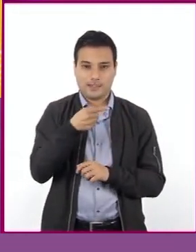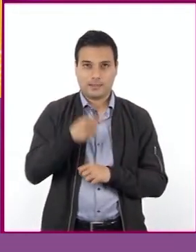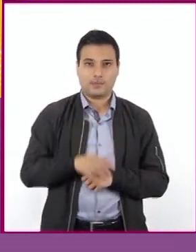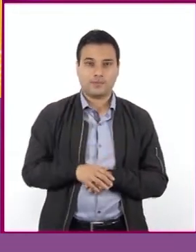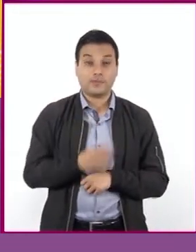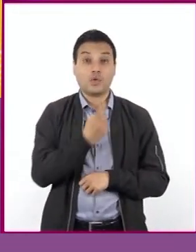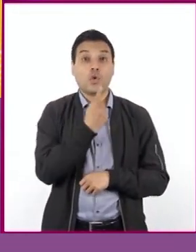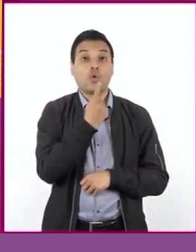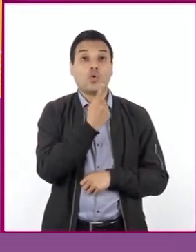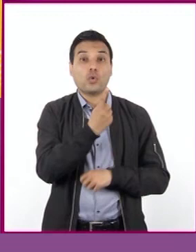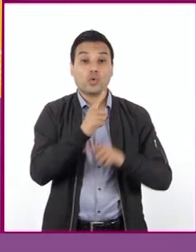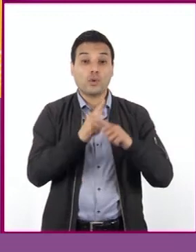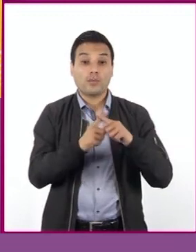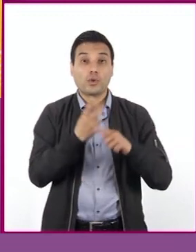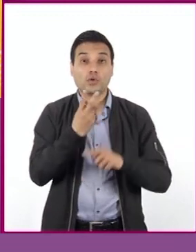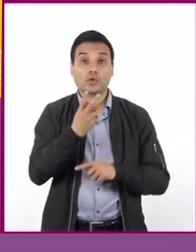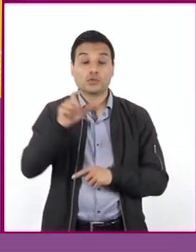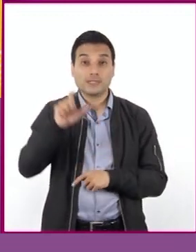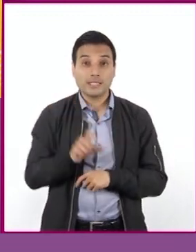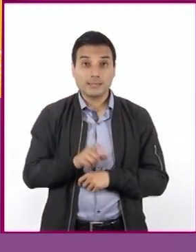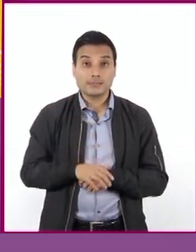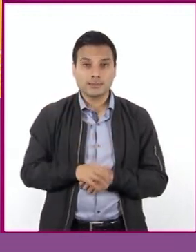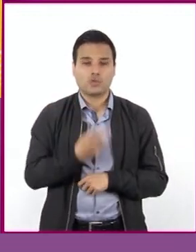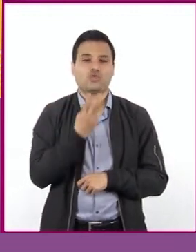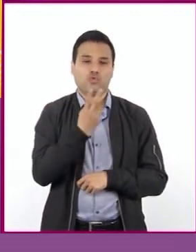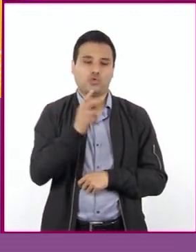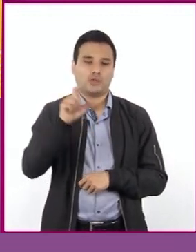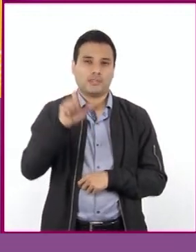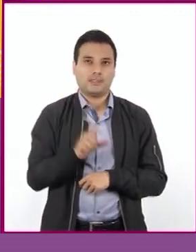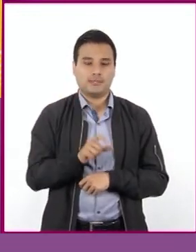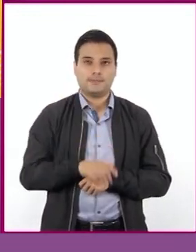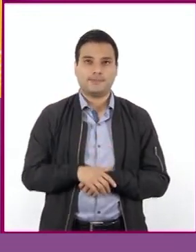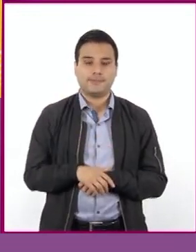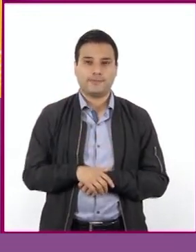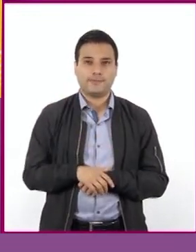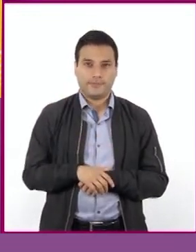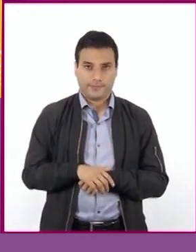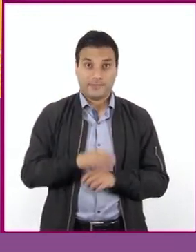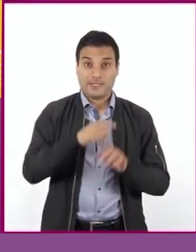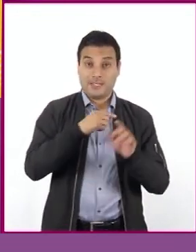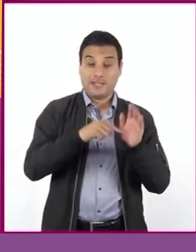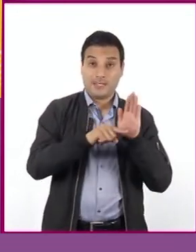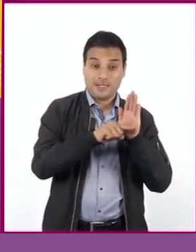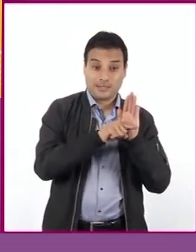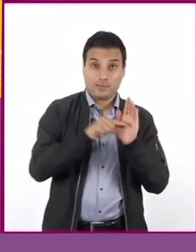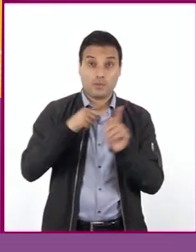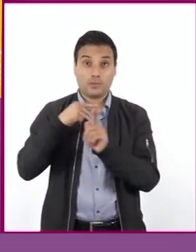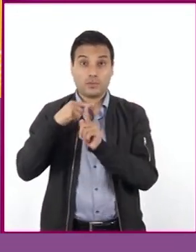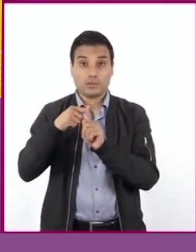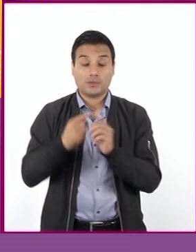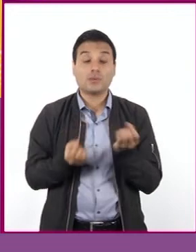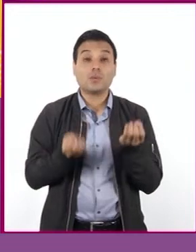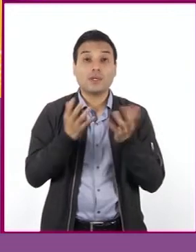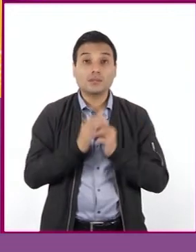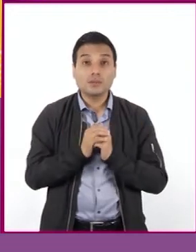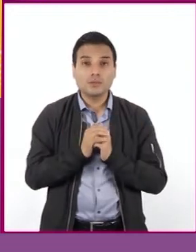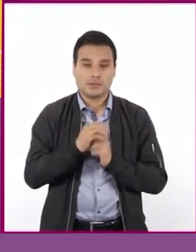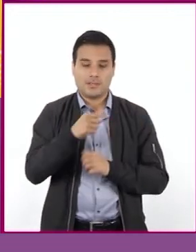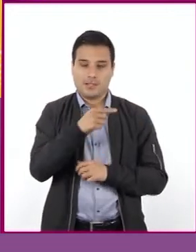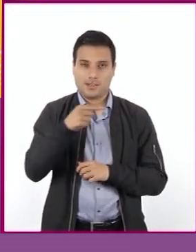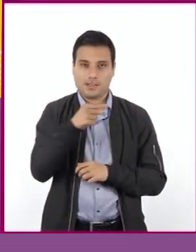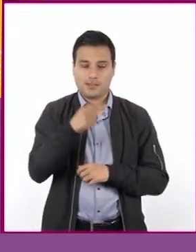1 por 2x igual a 2x. Negativo por positivo es igual a